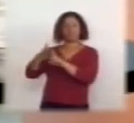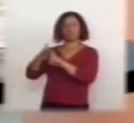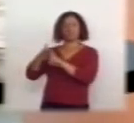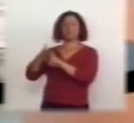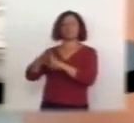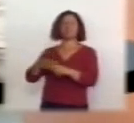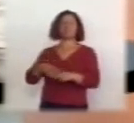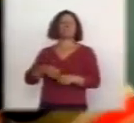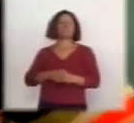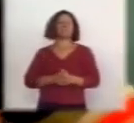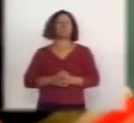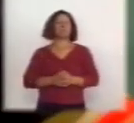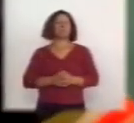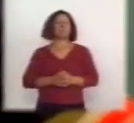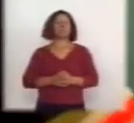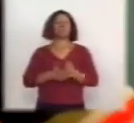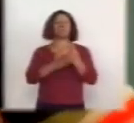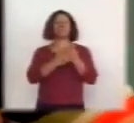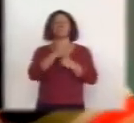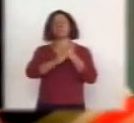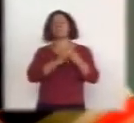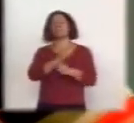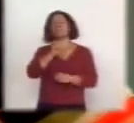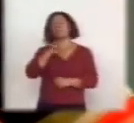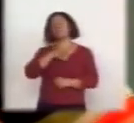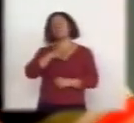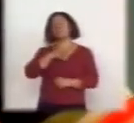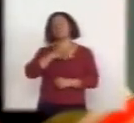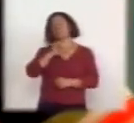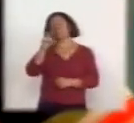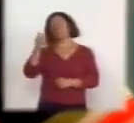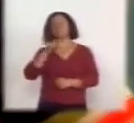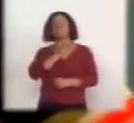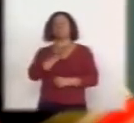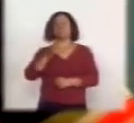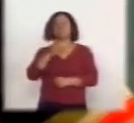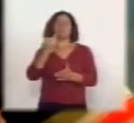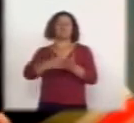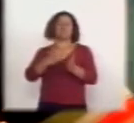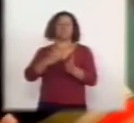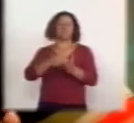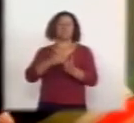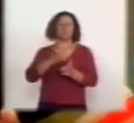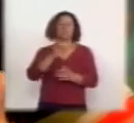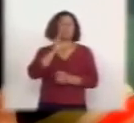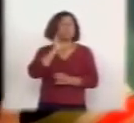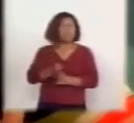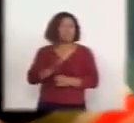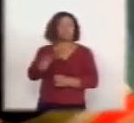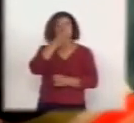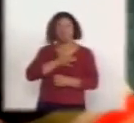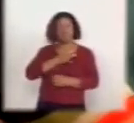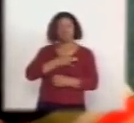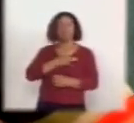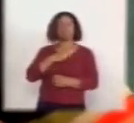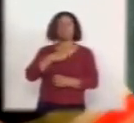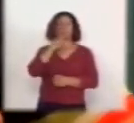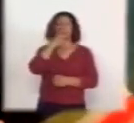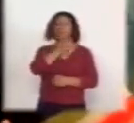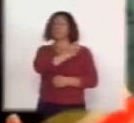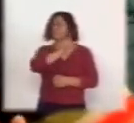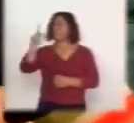el próximo año tenemos el duatlón y están por confirmar muchas fechas, pero esperamos que, pues, y damos las gracias a todas las